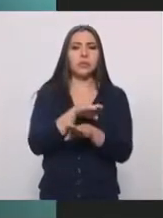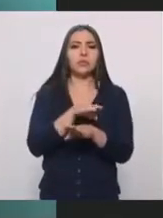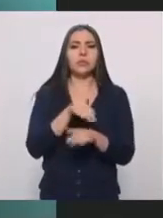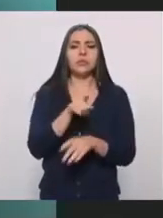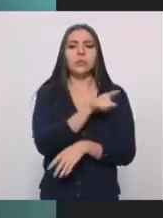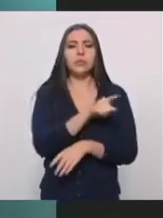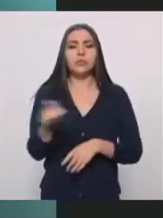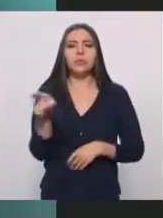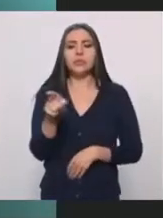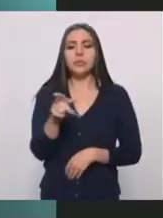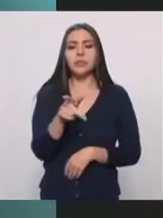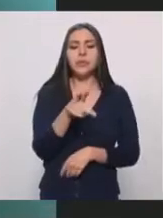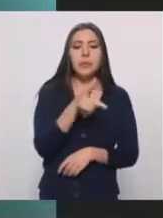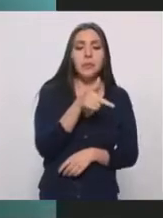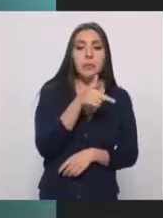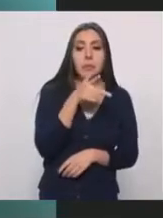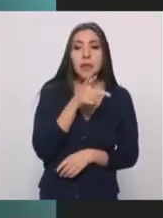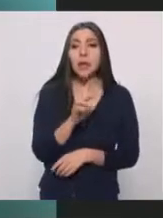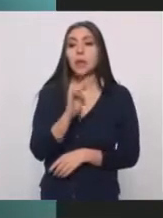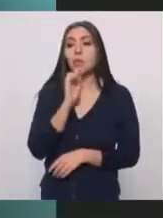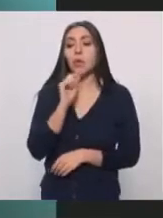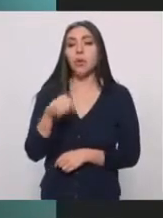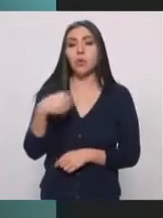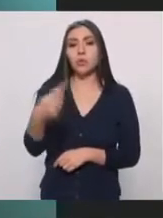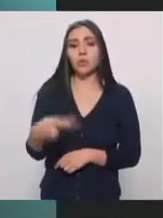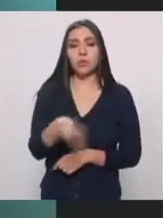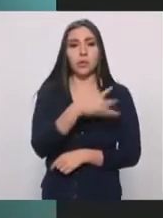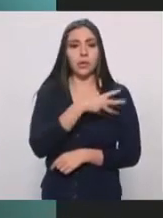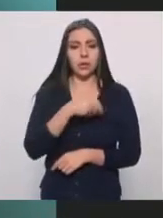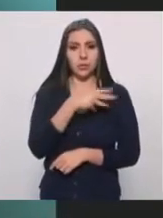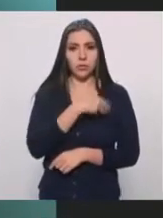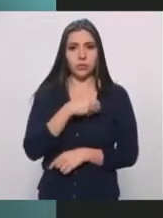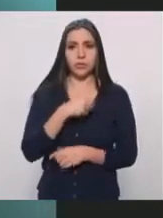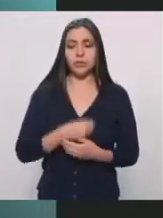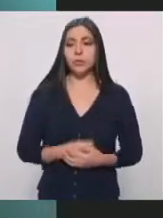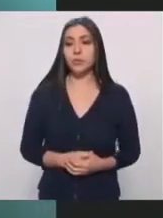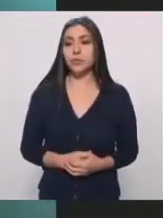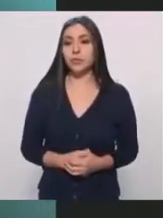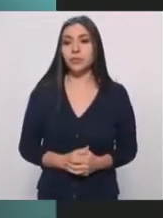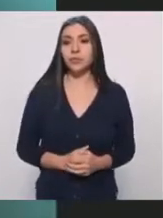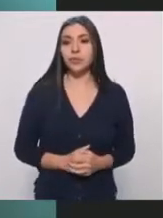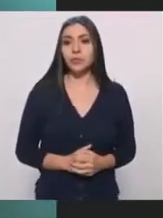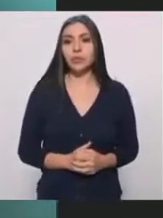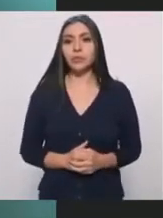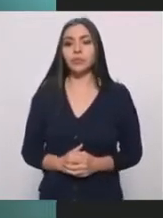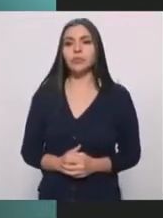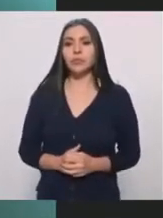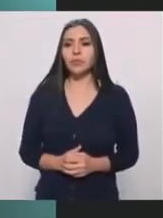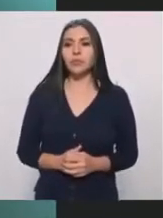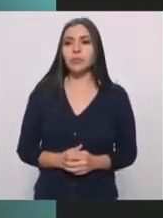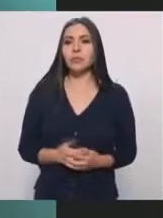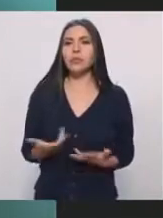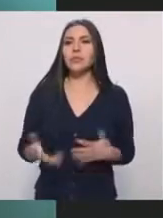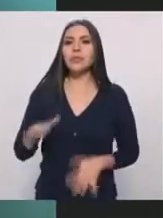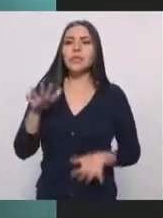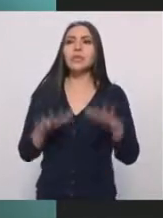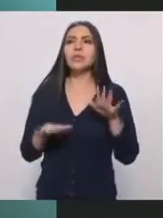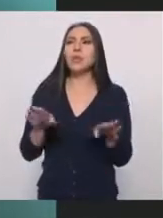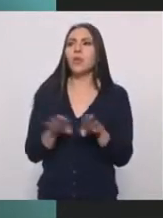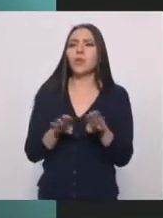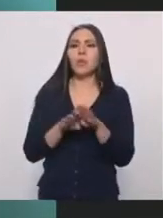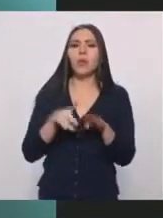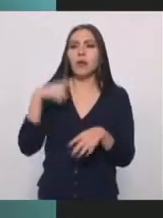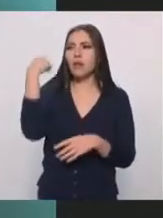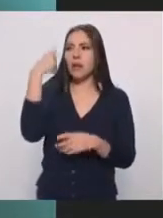ellos mismos y hacia los hijos, ¿no? Y tiene que ver con aquellos gestos, comportamientos